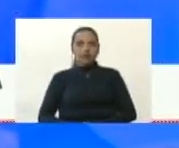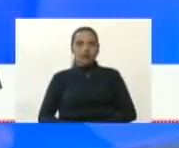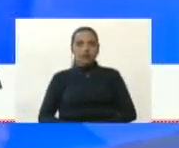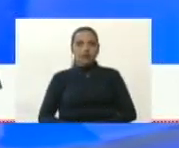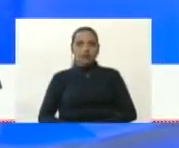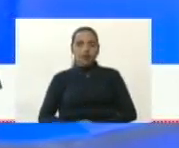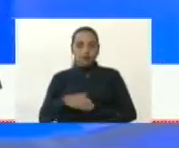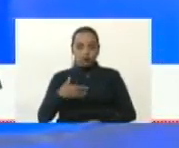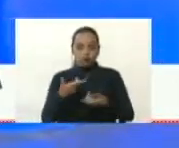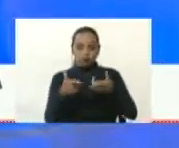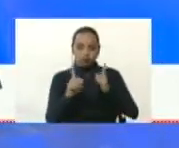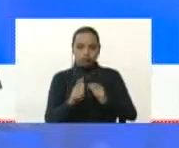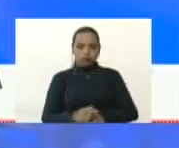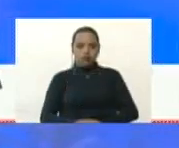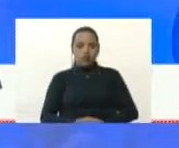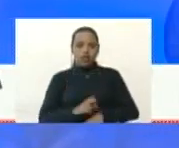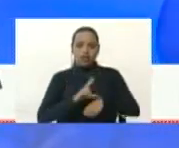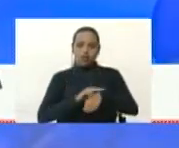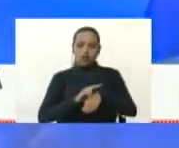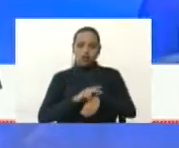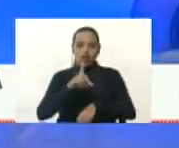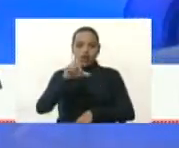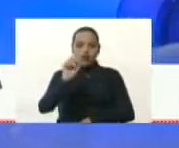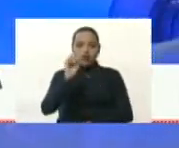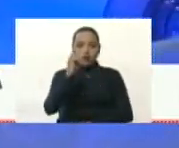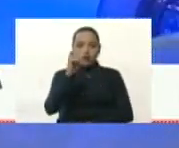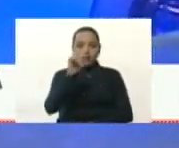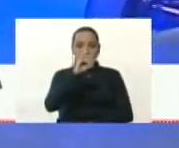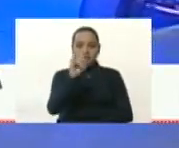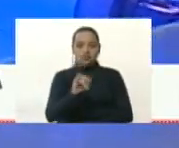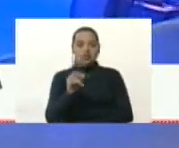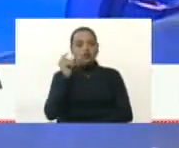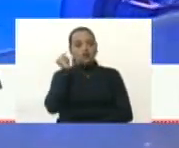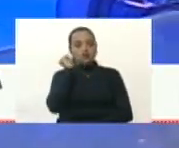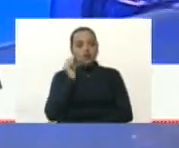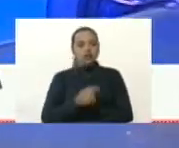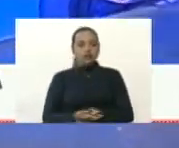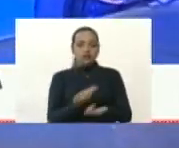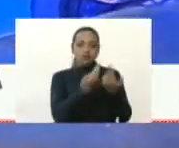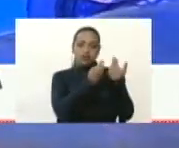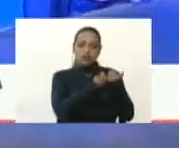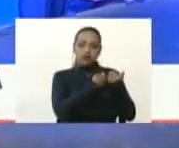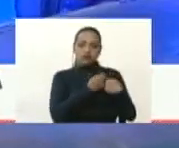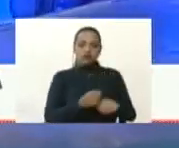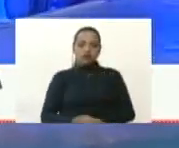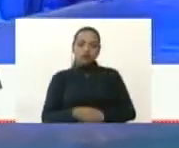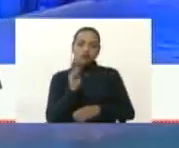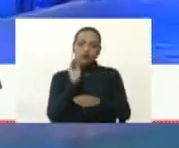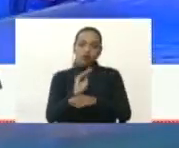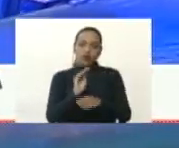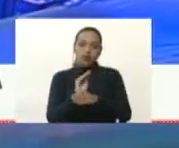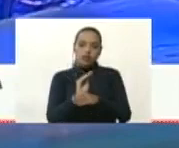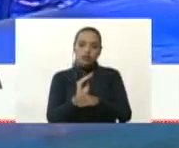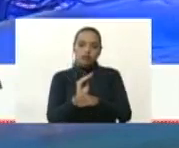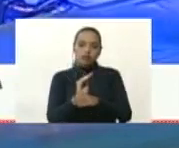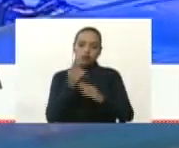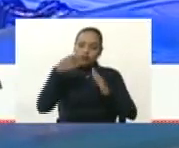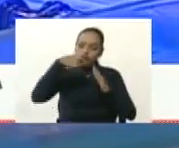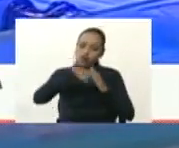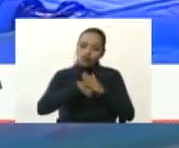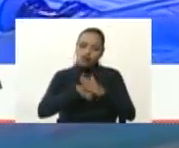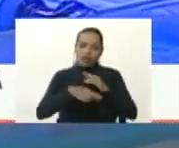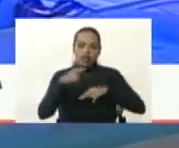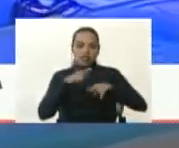lo permitiera, a la doctora López, que es la camarada encargada del cuidado intensivo de